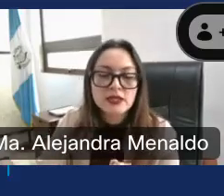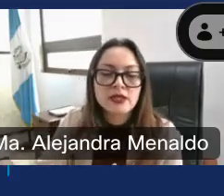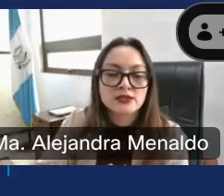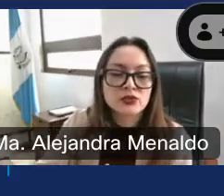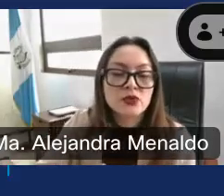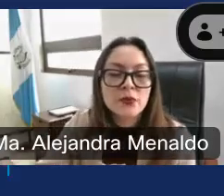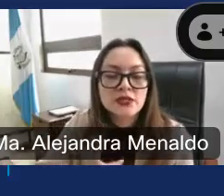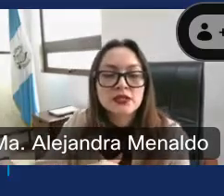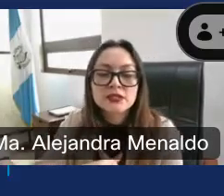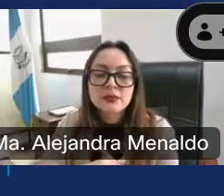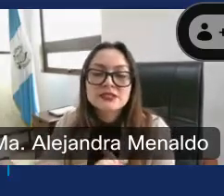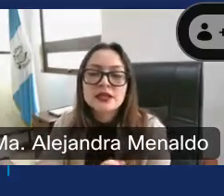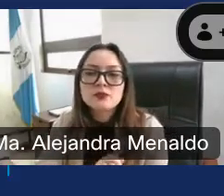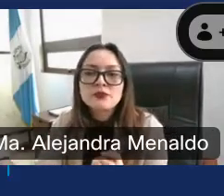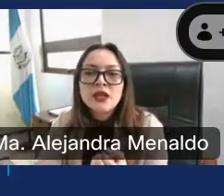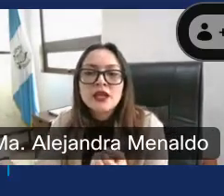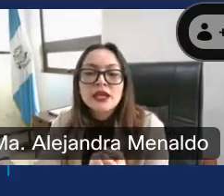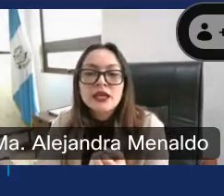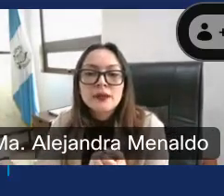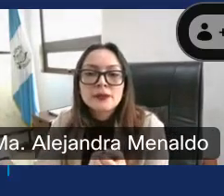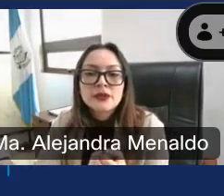mencionaban las otras compañeras que presentaron.